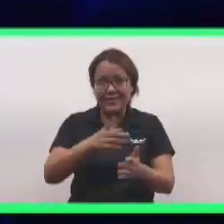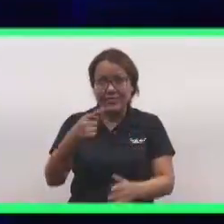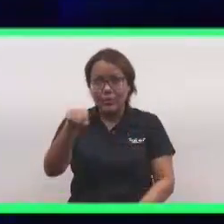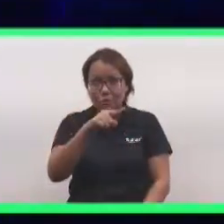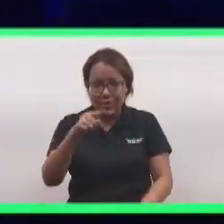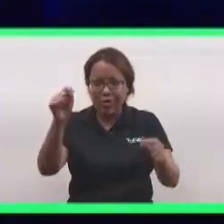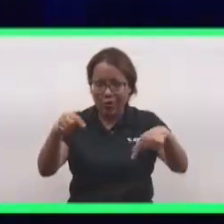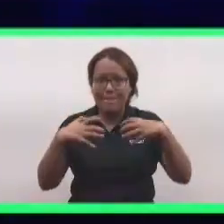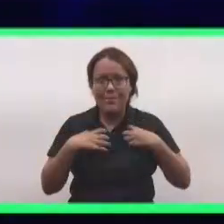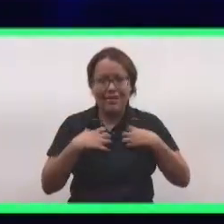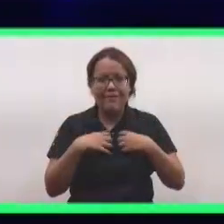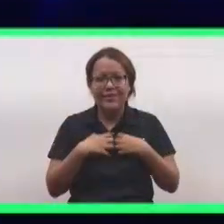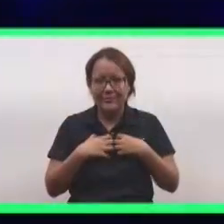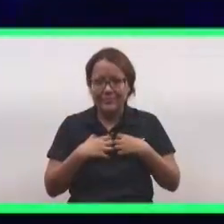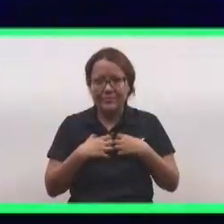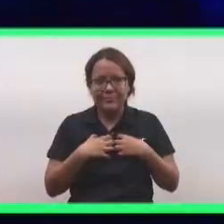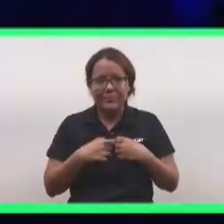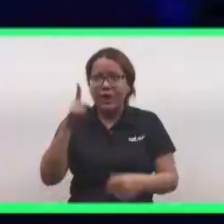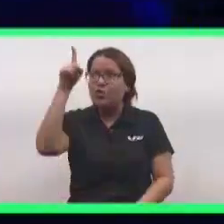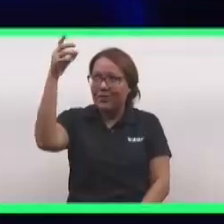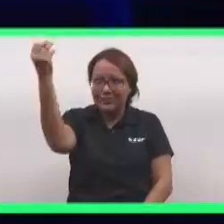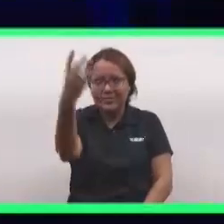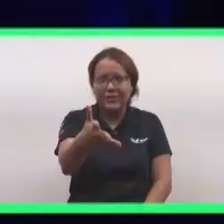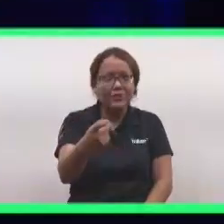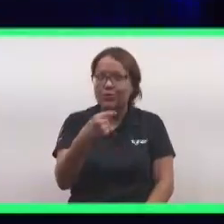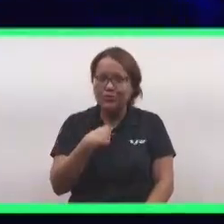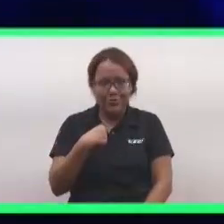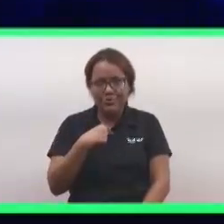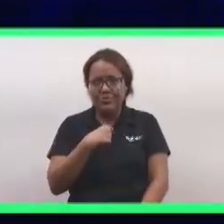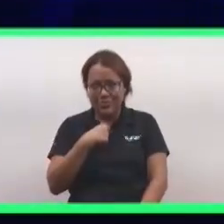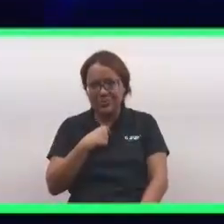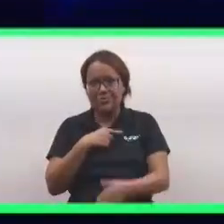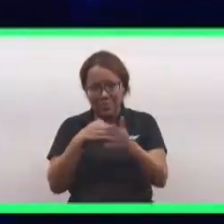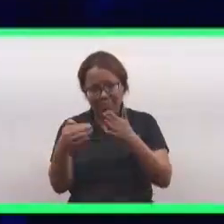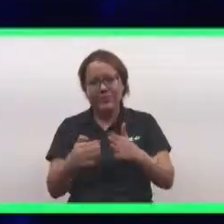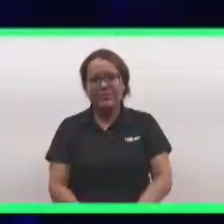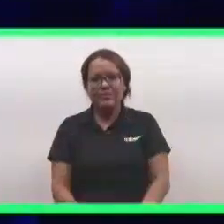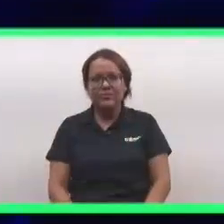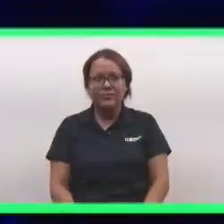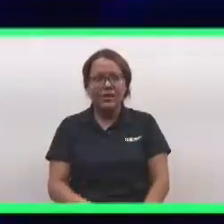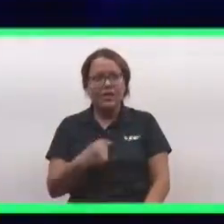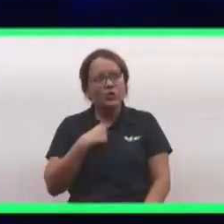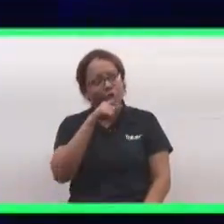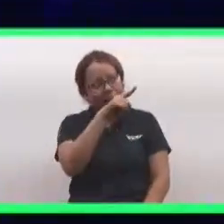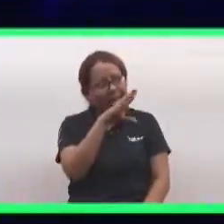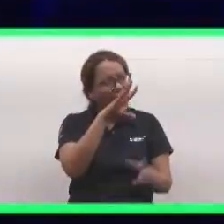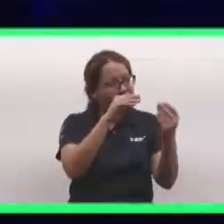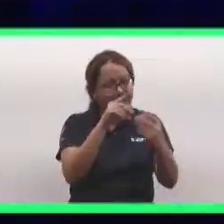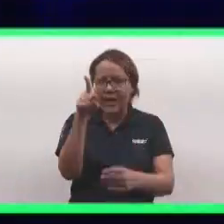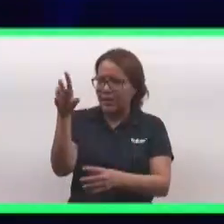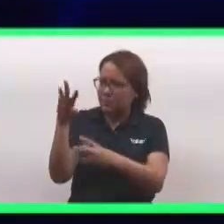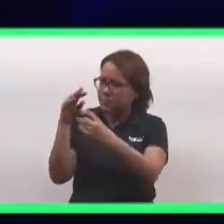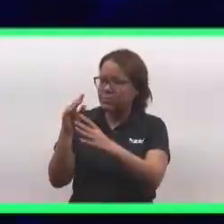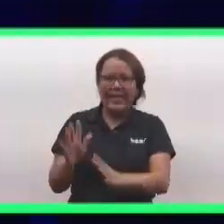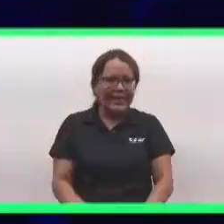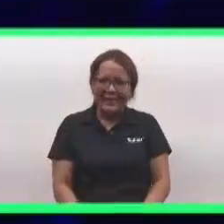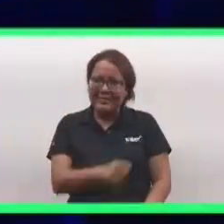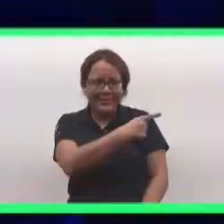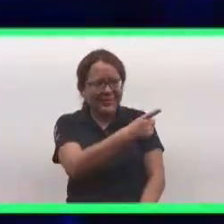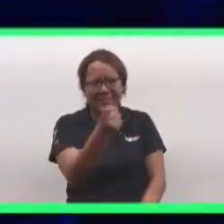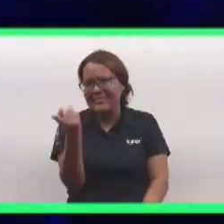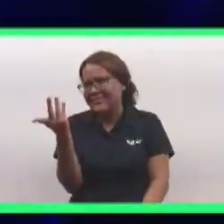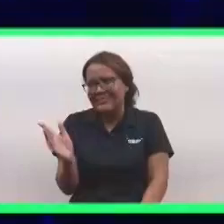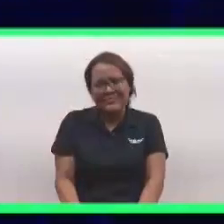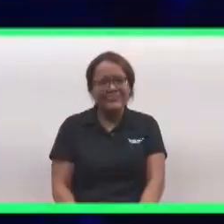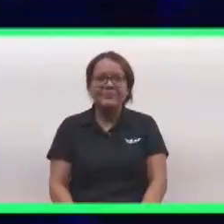usted está viviendo, todo lo que yo vivo, no lo mandó Dios, yo me lo busqué. ¿Y qué debo de hacer? Voy a hablar con fulano, voy a hablar con perencejo. No, esa gente que está pidiendo